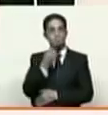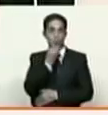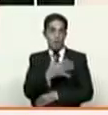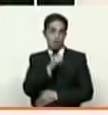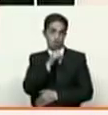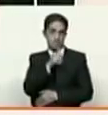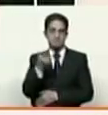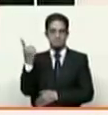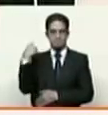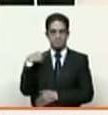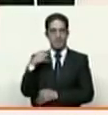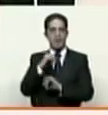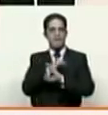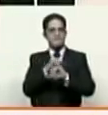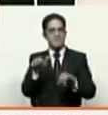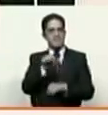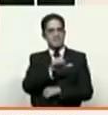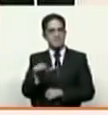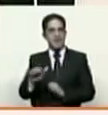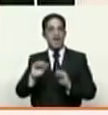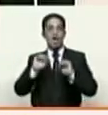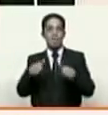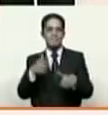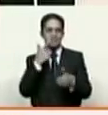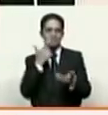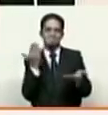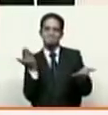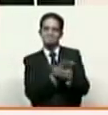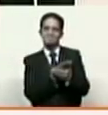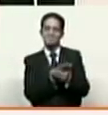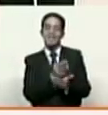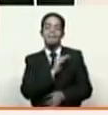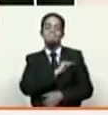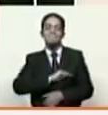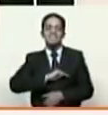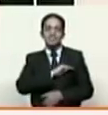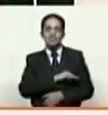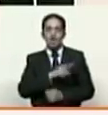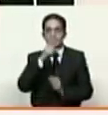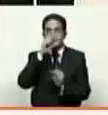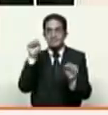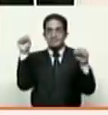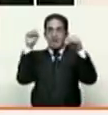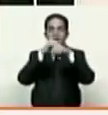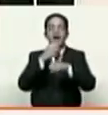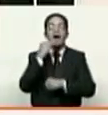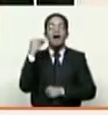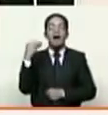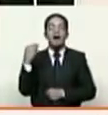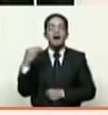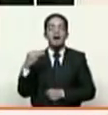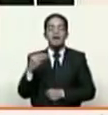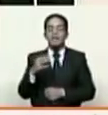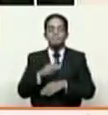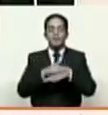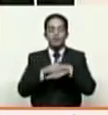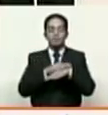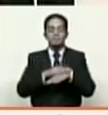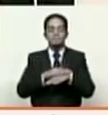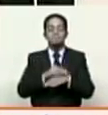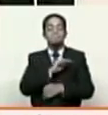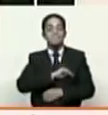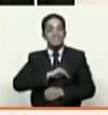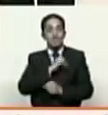cabo el registro de la misión Chamba Mayor, donde bueno, se incorporaron ya, tenemos registrados